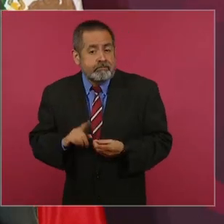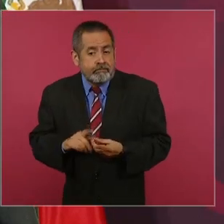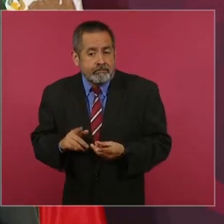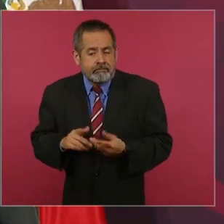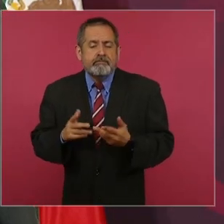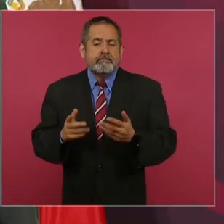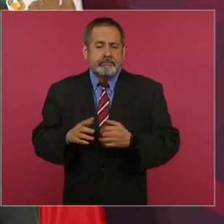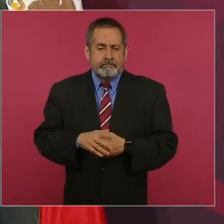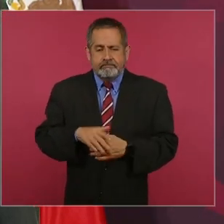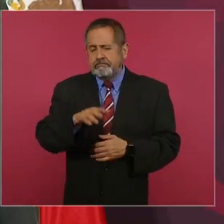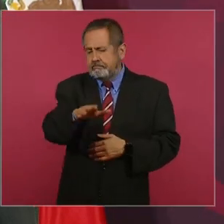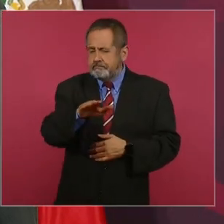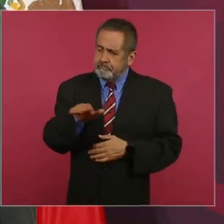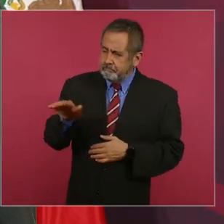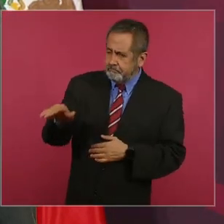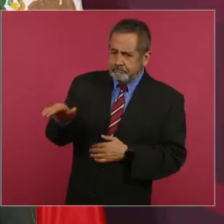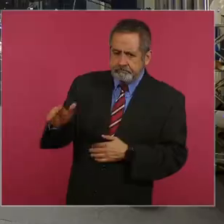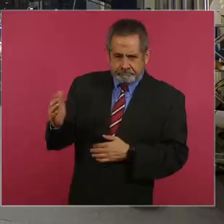vamos